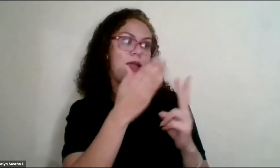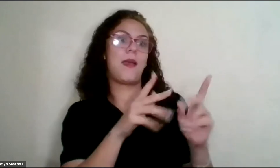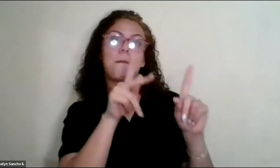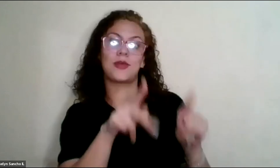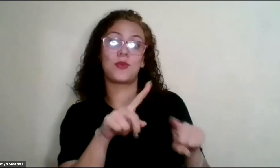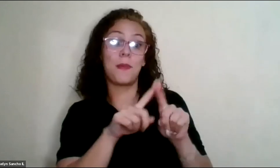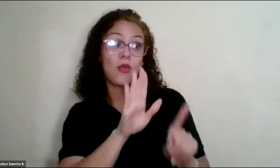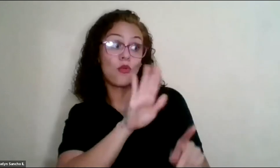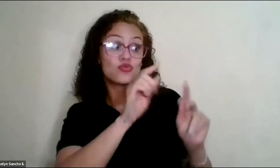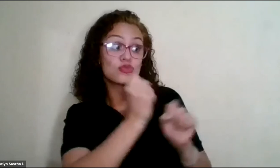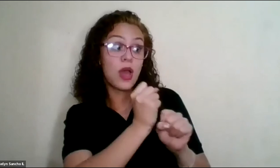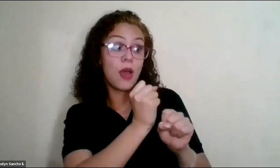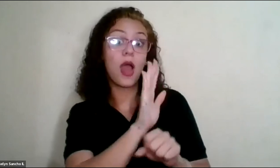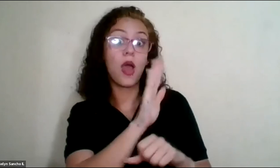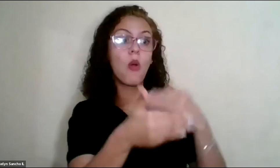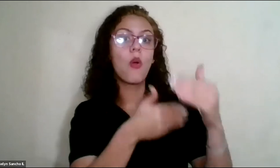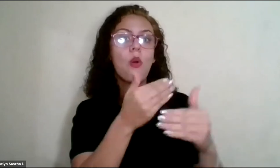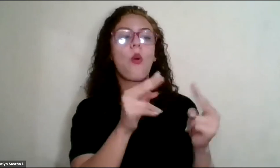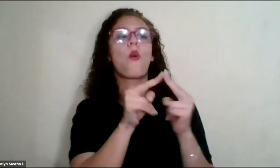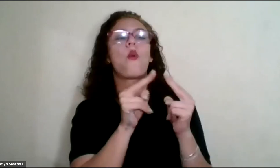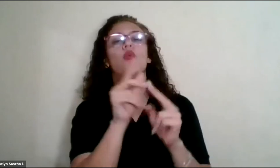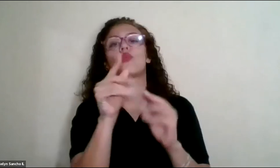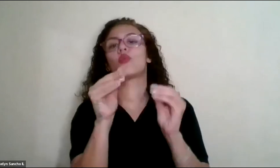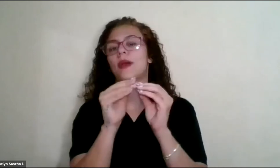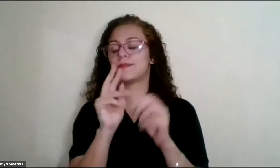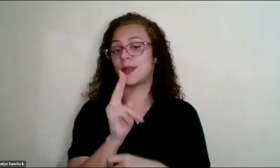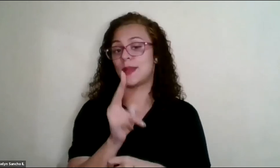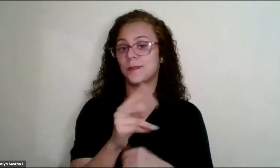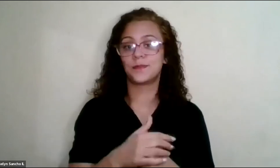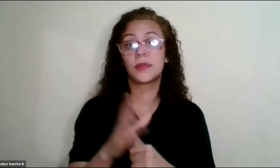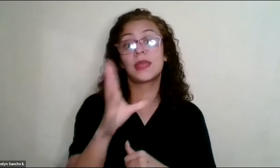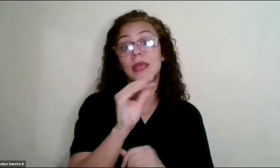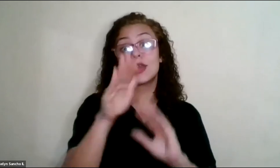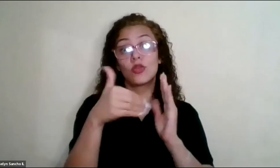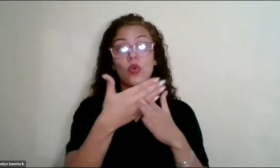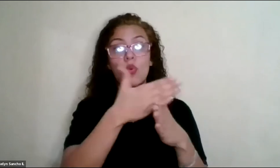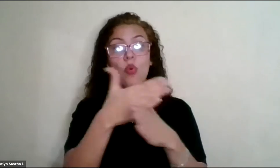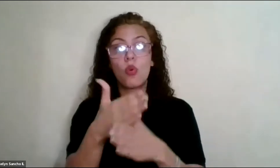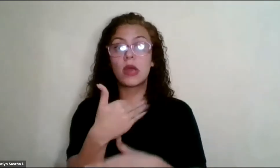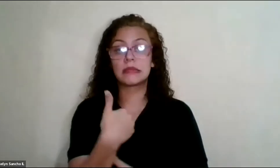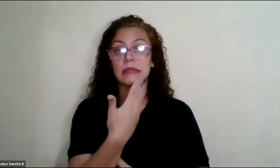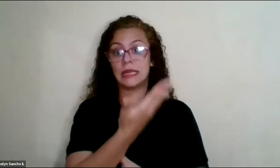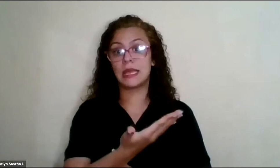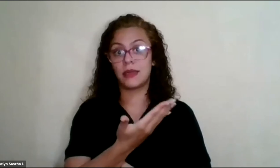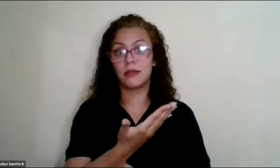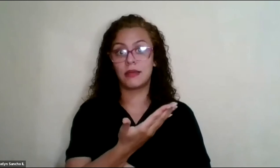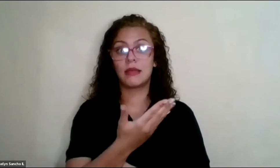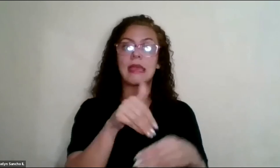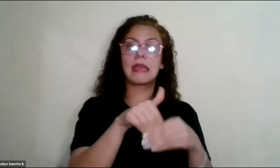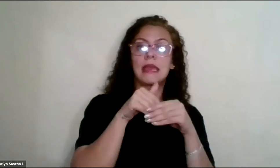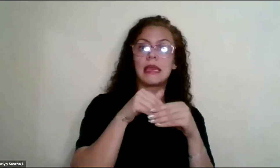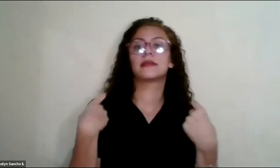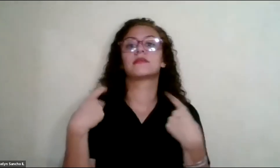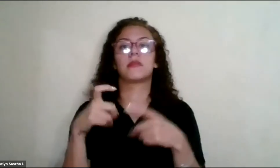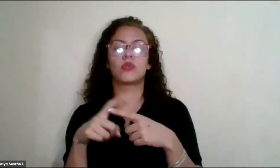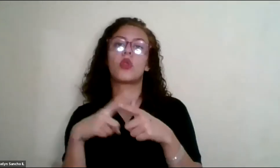partir de su trabajo y sus obras la vamos conociendo un poquito más, ¿verdad? Y todas sus colaboraciones que tenía, tanto en inglés como en español.